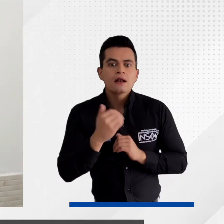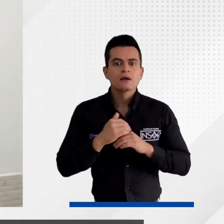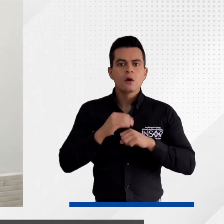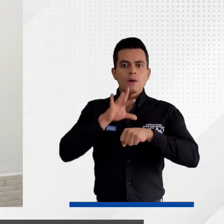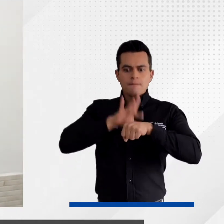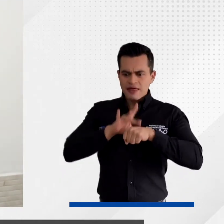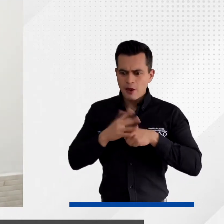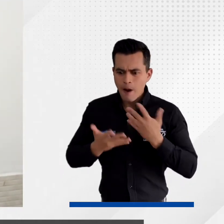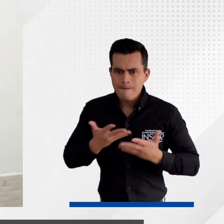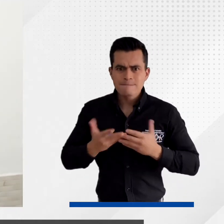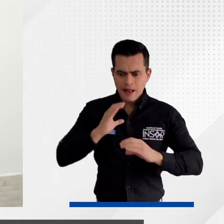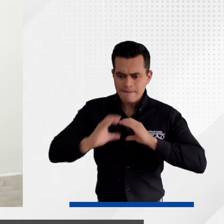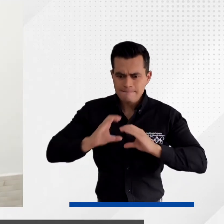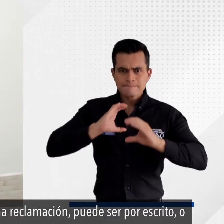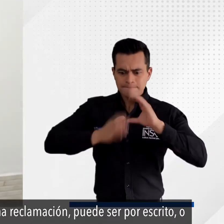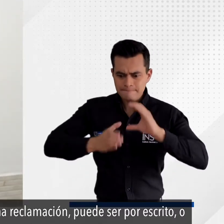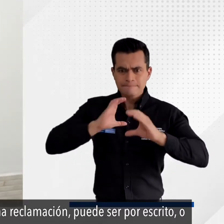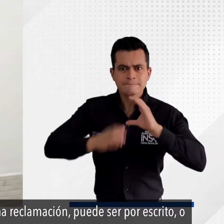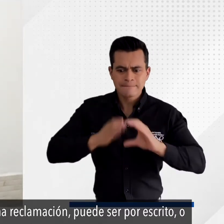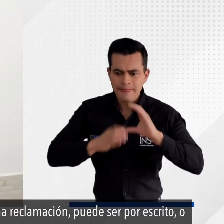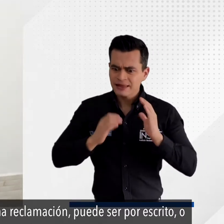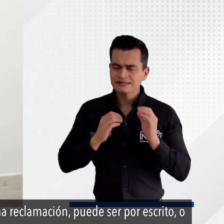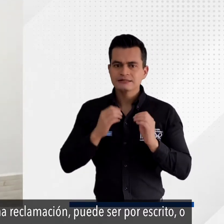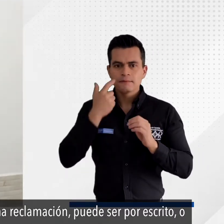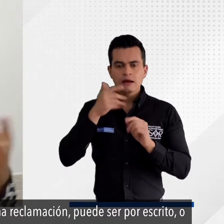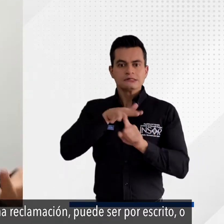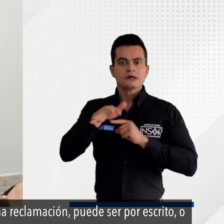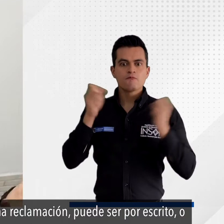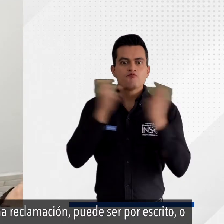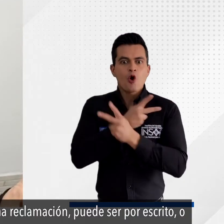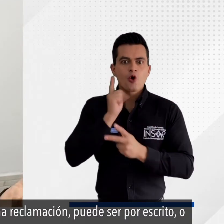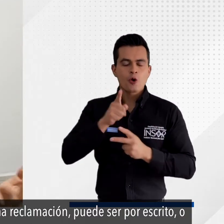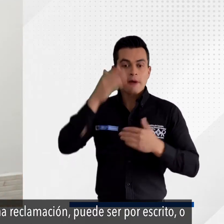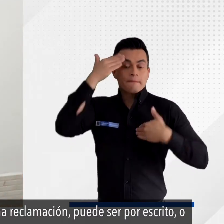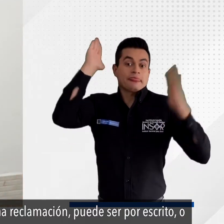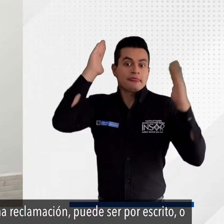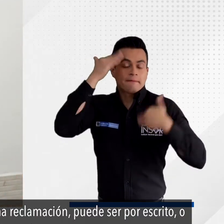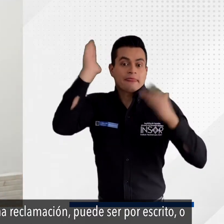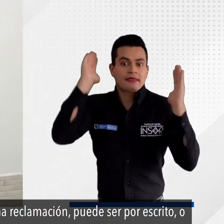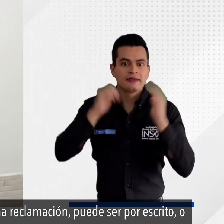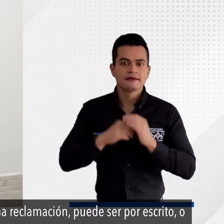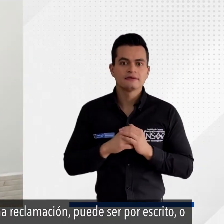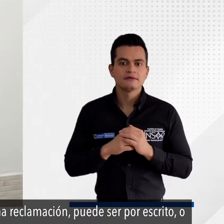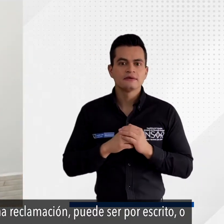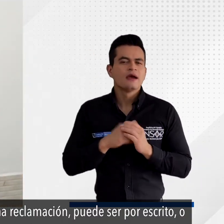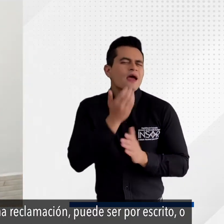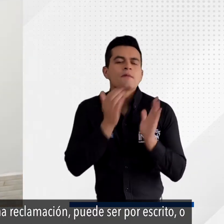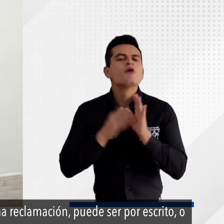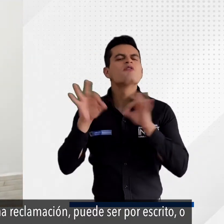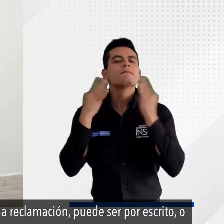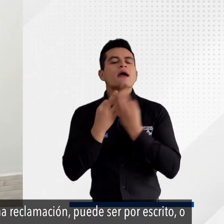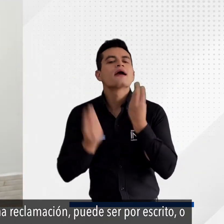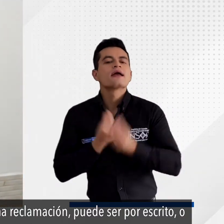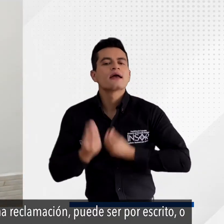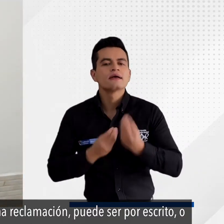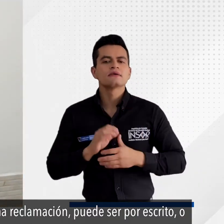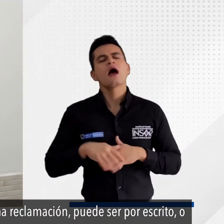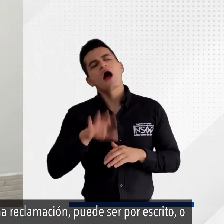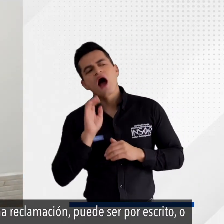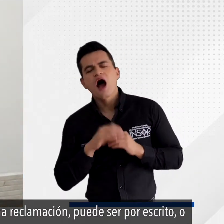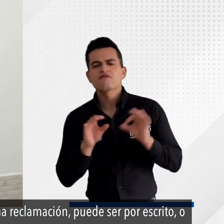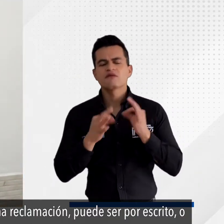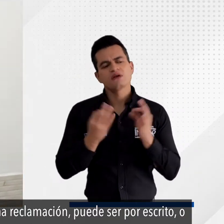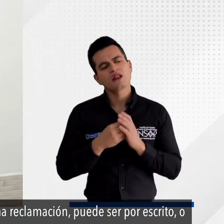inconscientes violentos para los pacientes, pero inconscientes. ¿Qué hace la familia? Hace una reclamación, puede ser por escrito